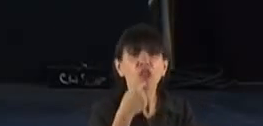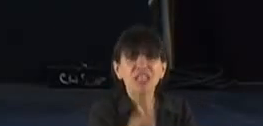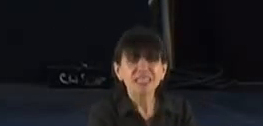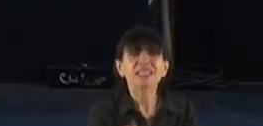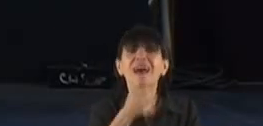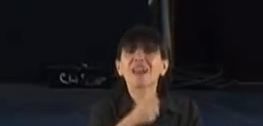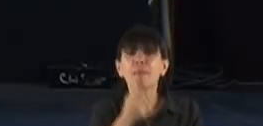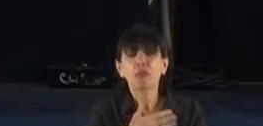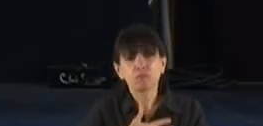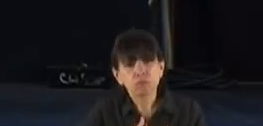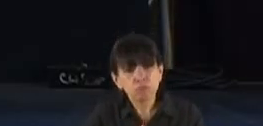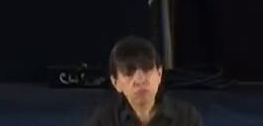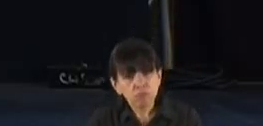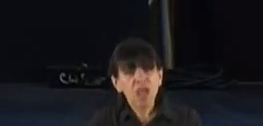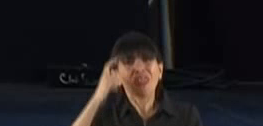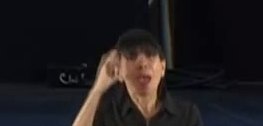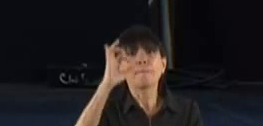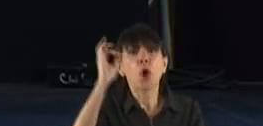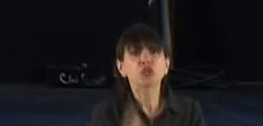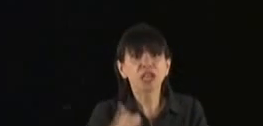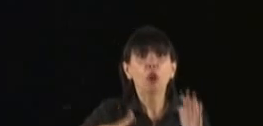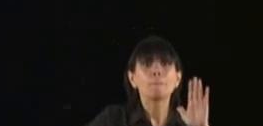Argentina aumentaron un 10% sus ventas.